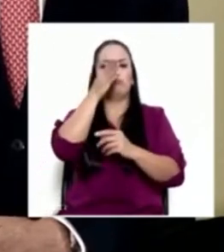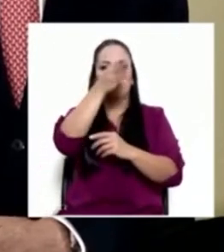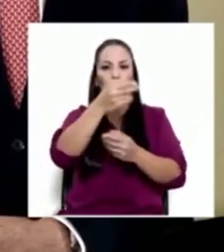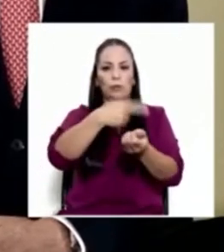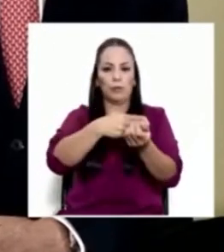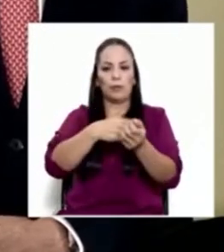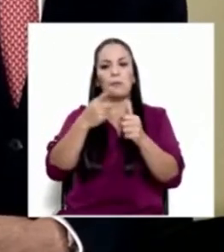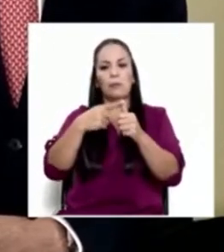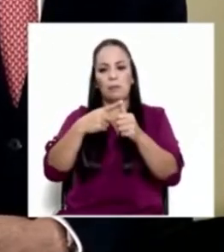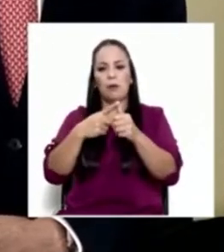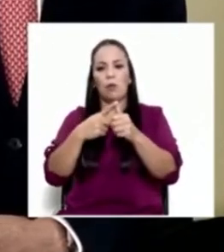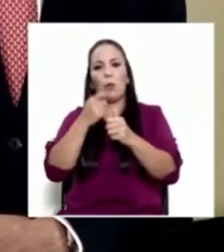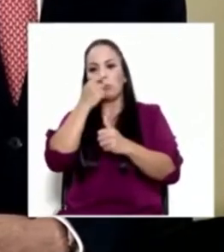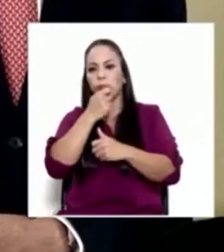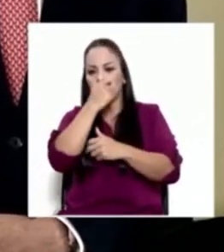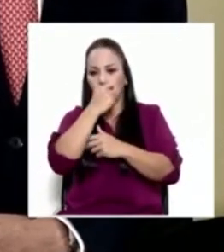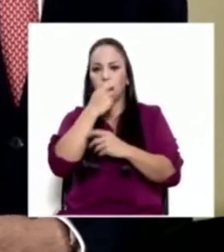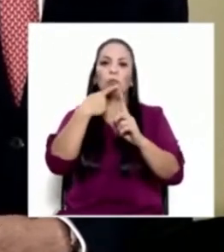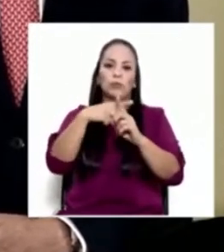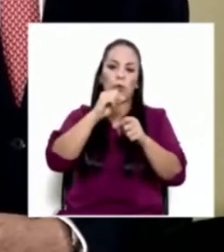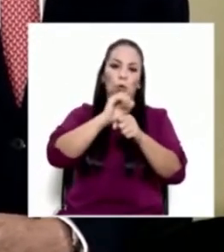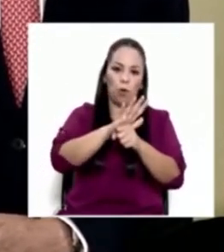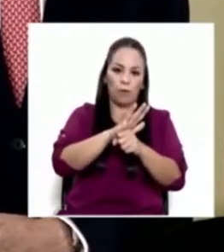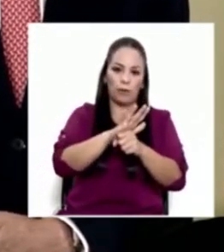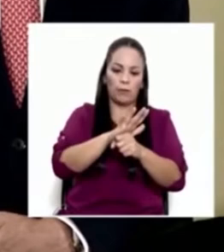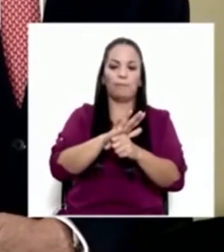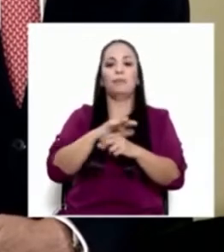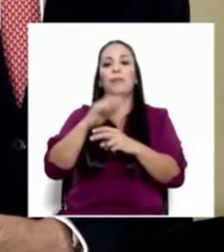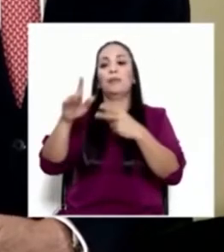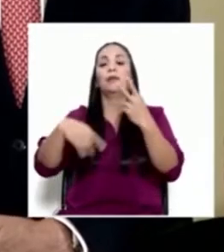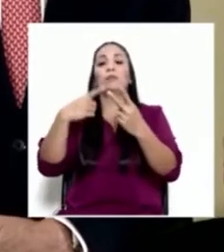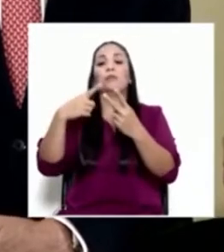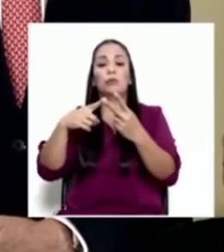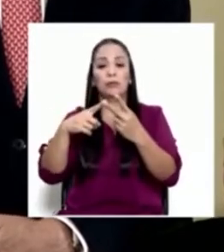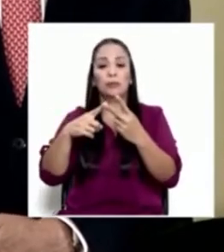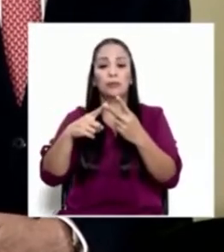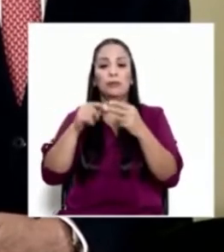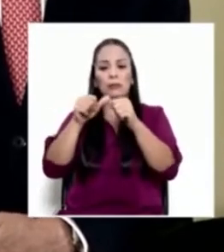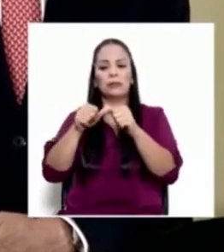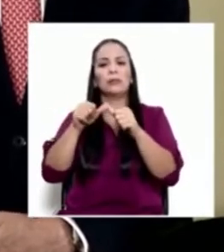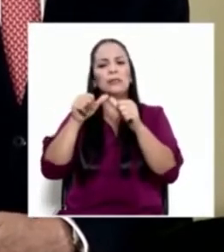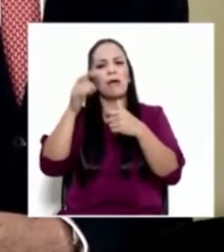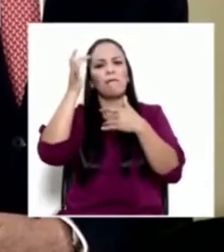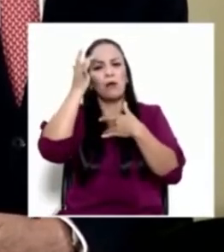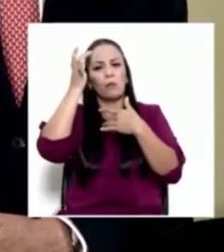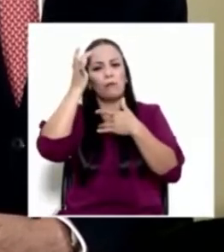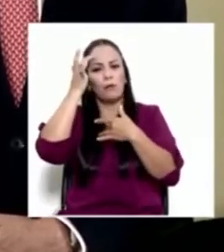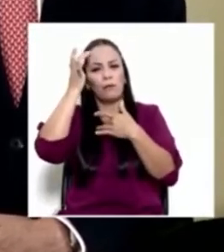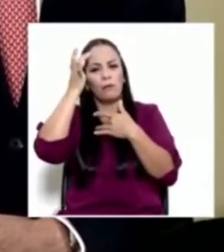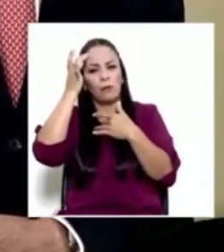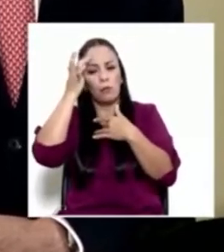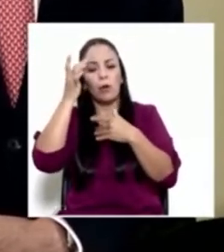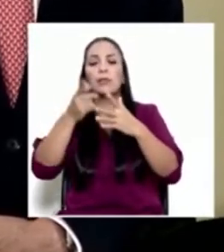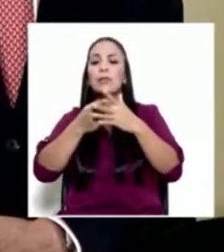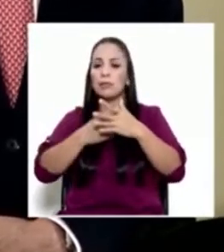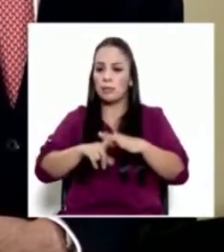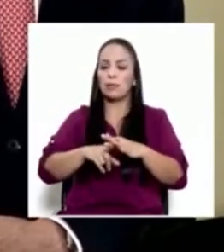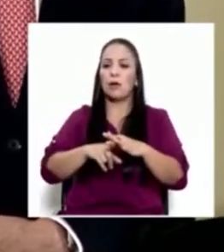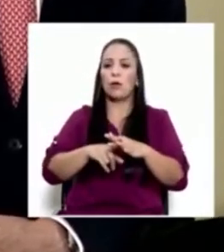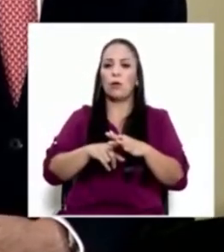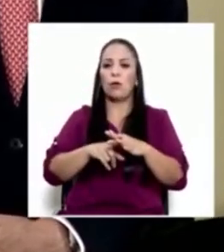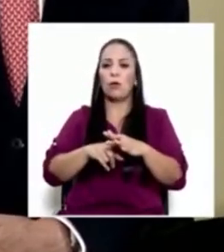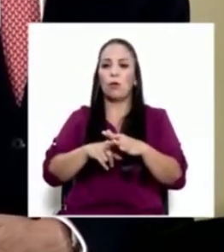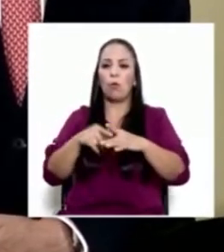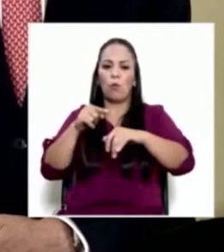por coke los cuales resultaron positivos posterior a ese continúa con molestias e inicia con algunas